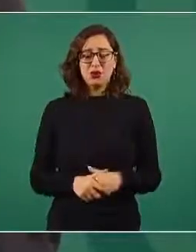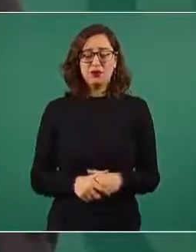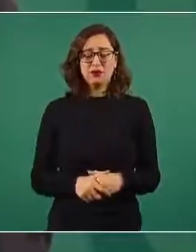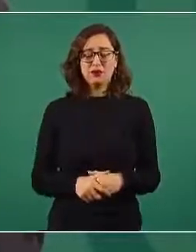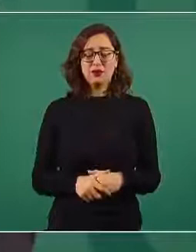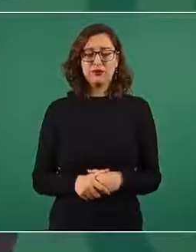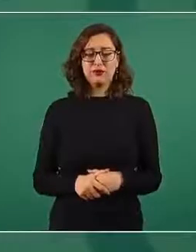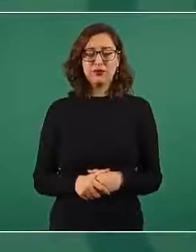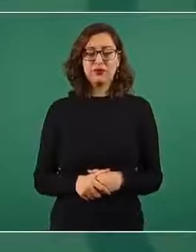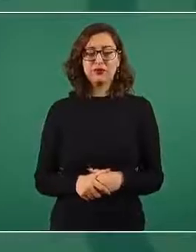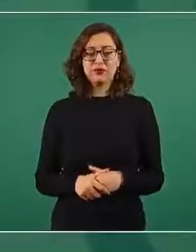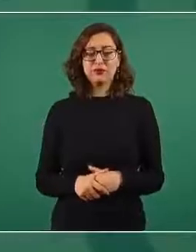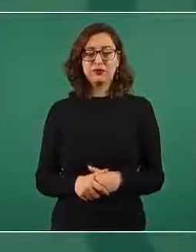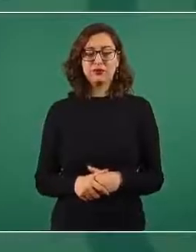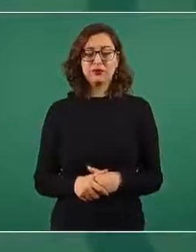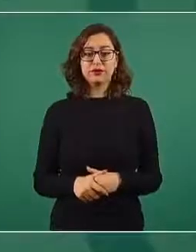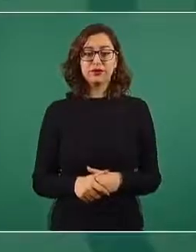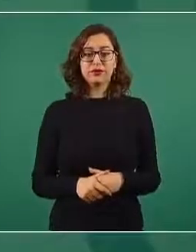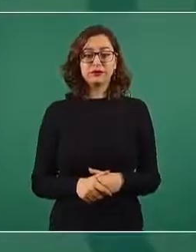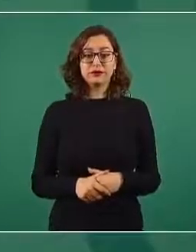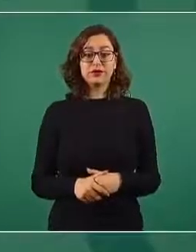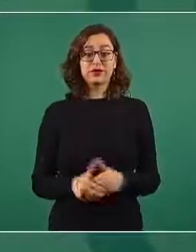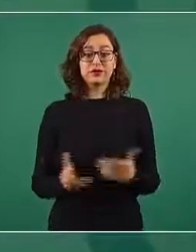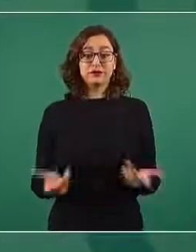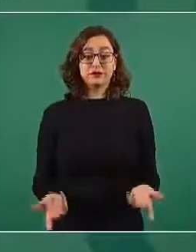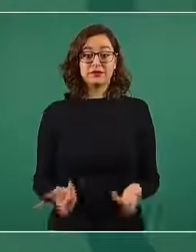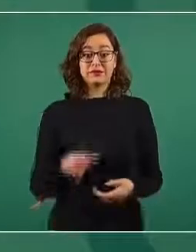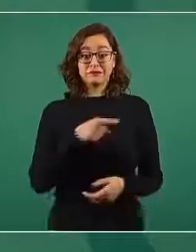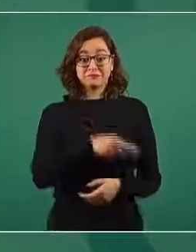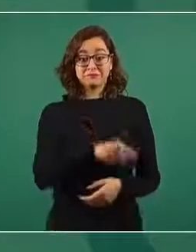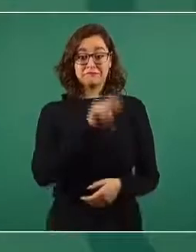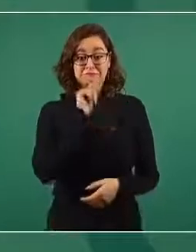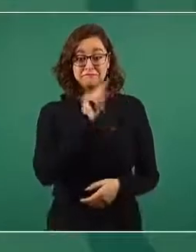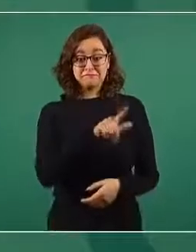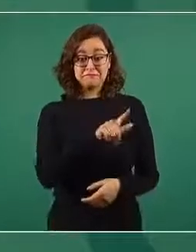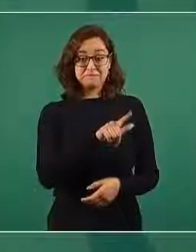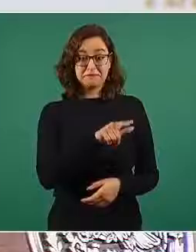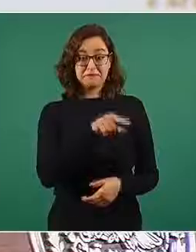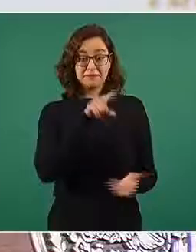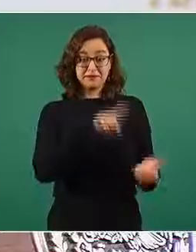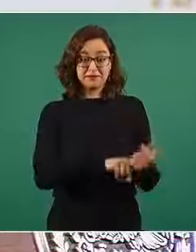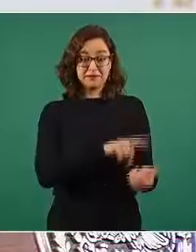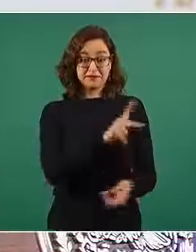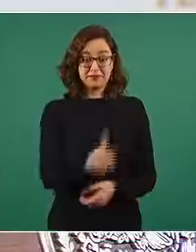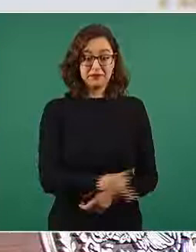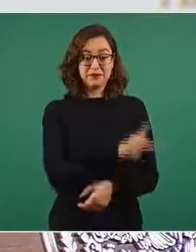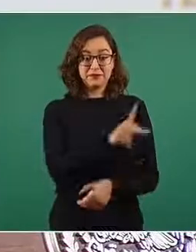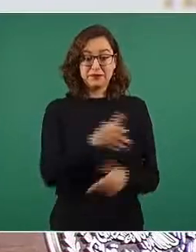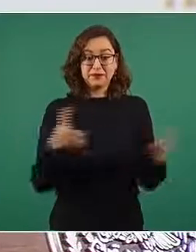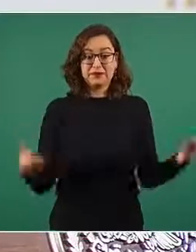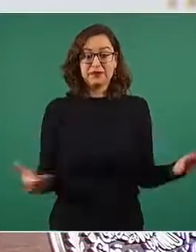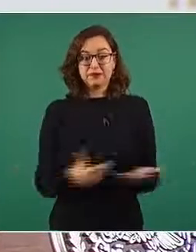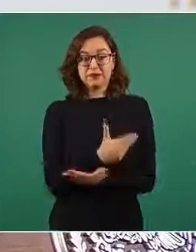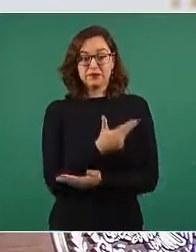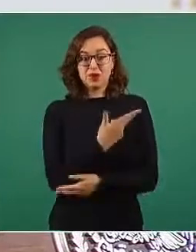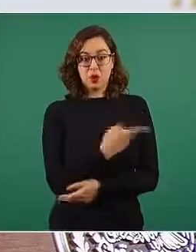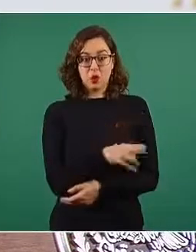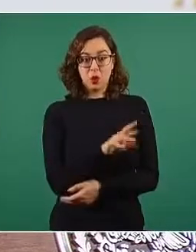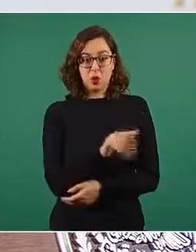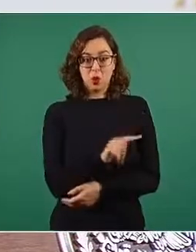El pueblo de Jalisco, donde nació Huerta, Colotlán,